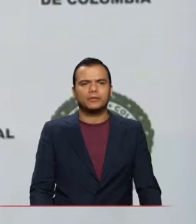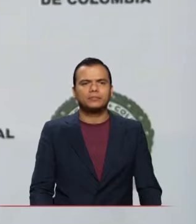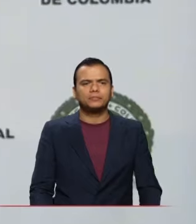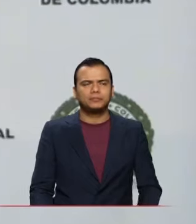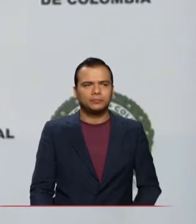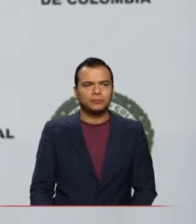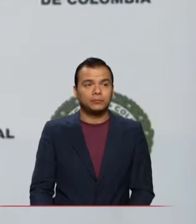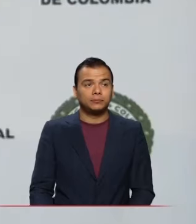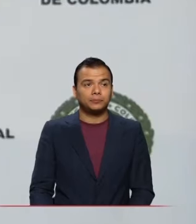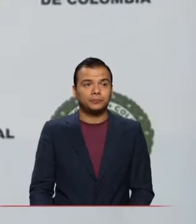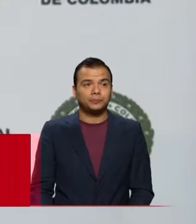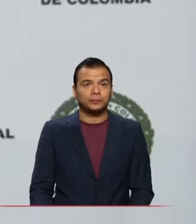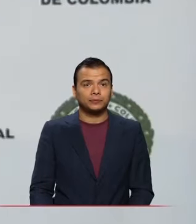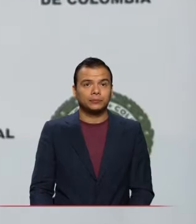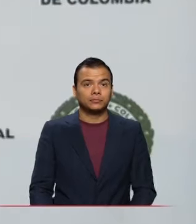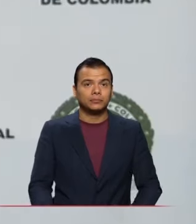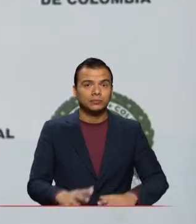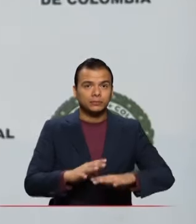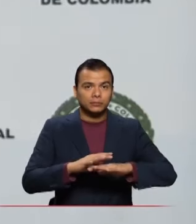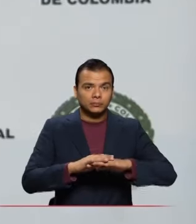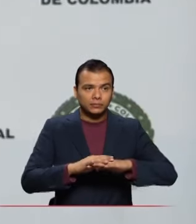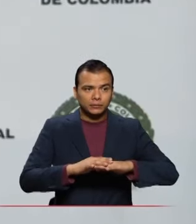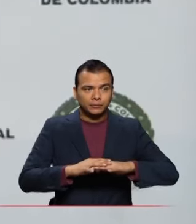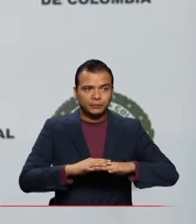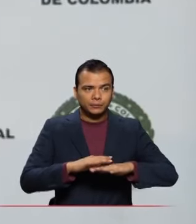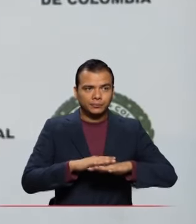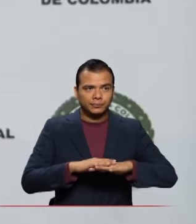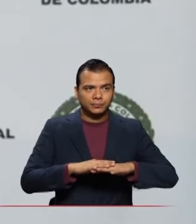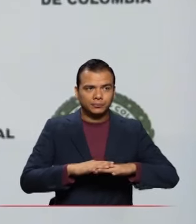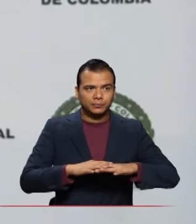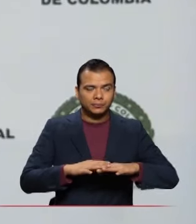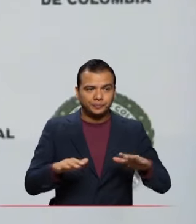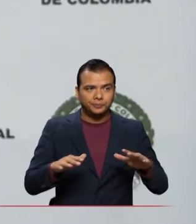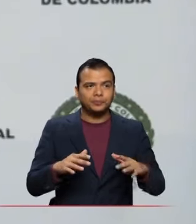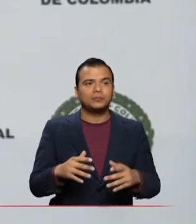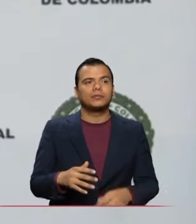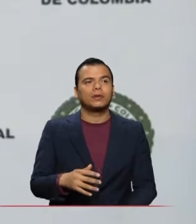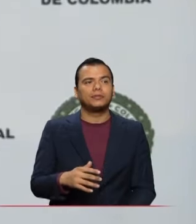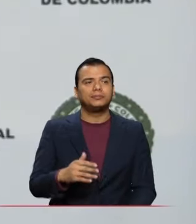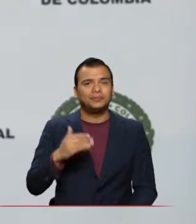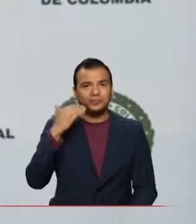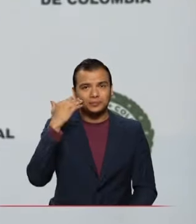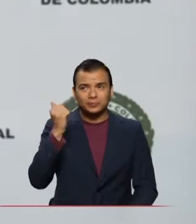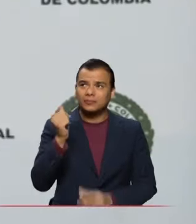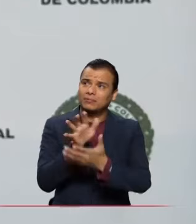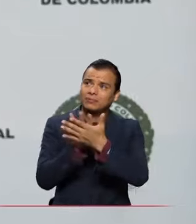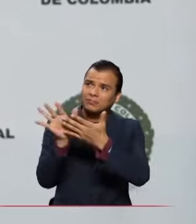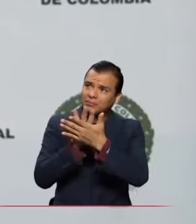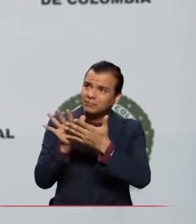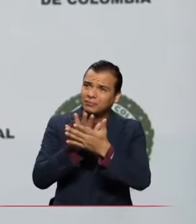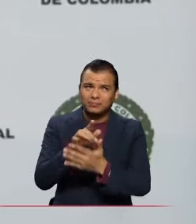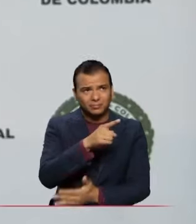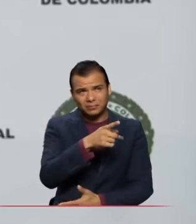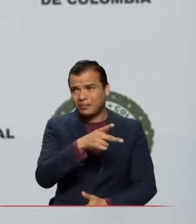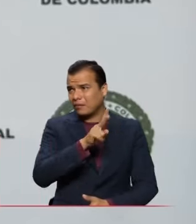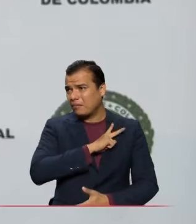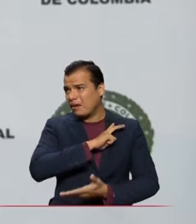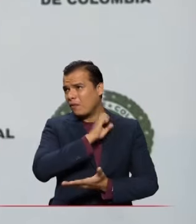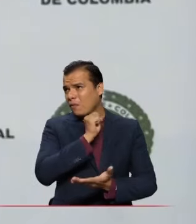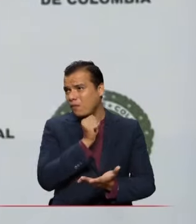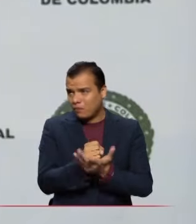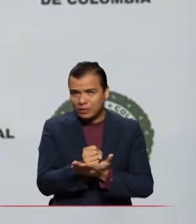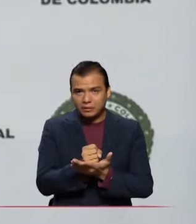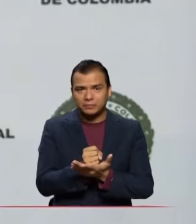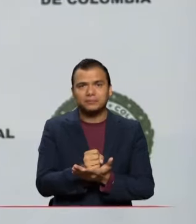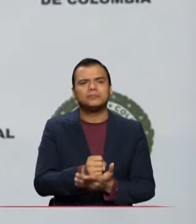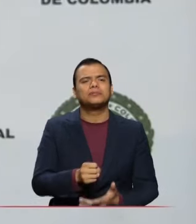Una de las menores manifestó a los informados que se encontraba siendo transportada en contra de su voluntad. Así las cosas, la joven